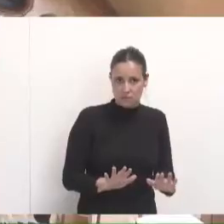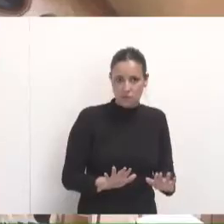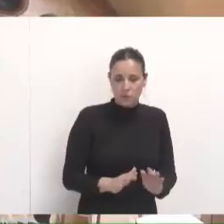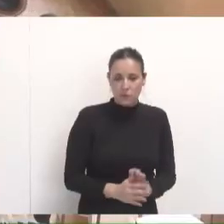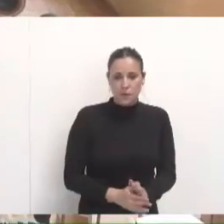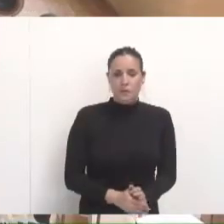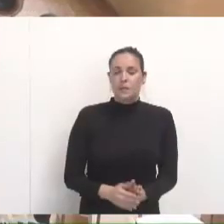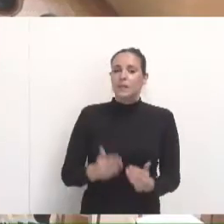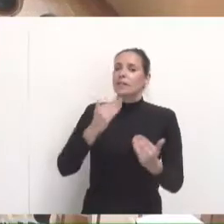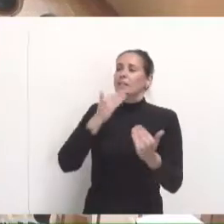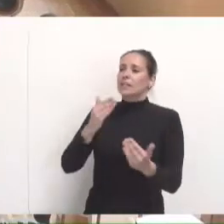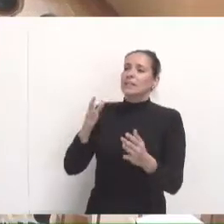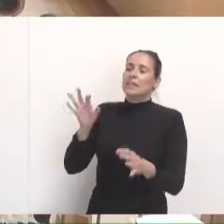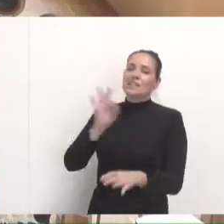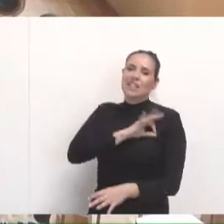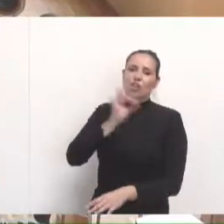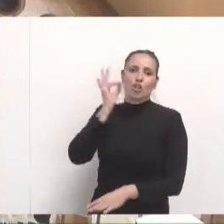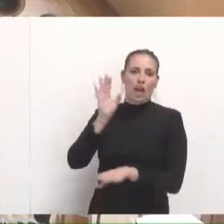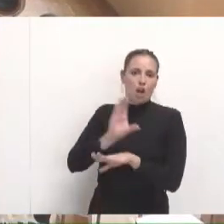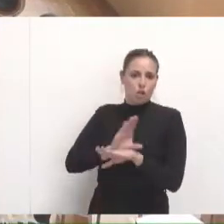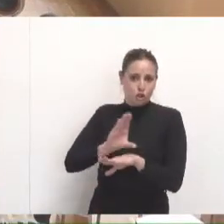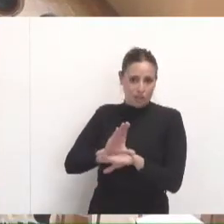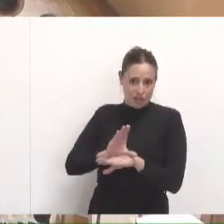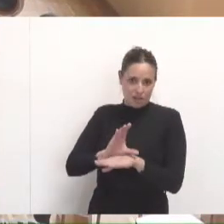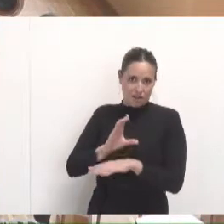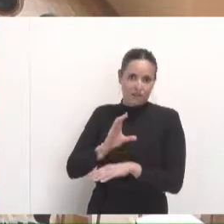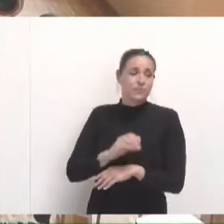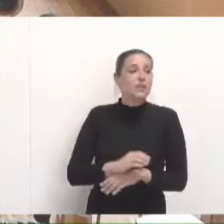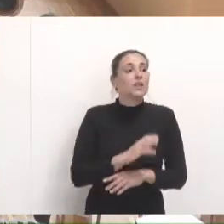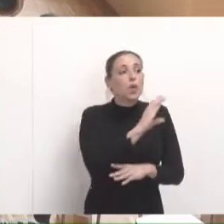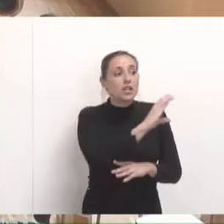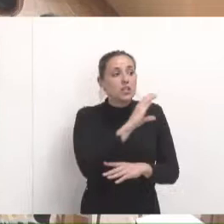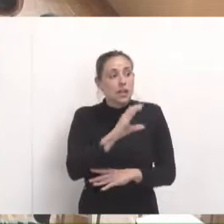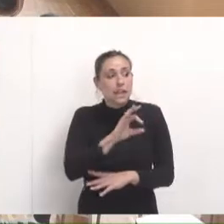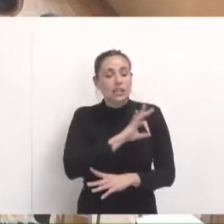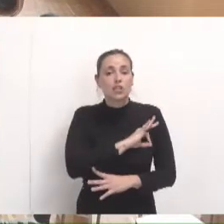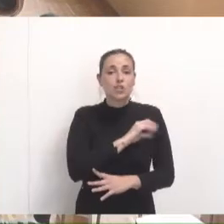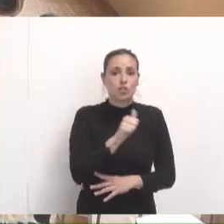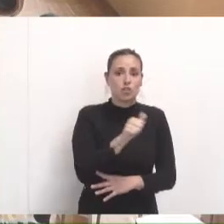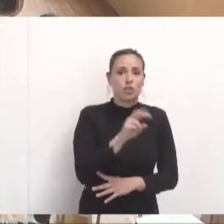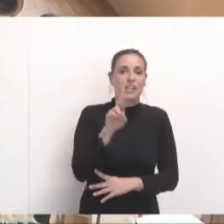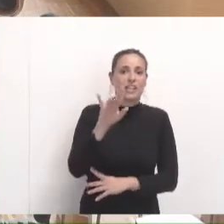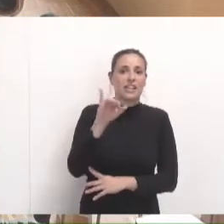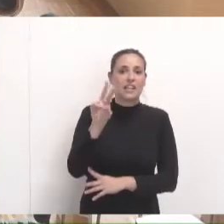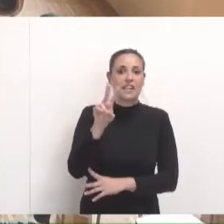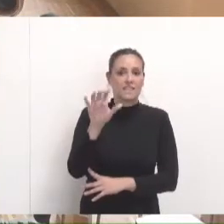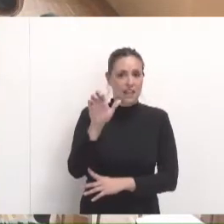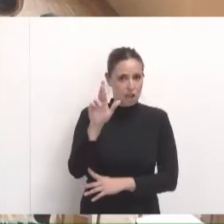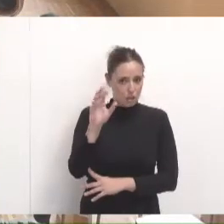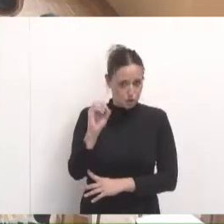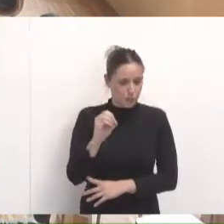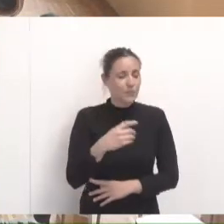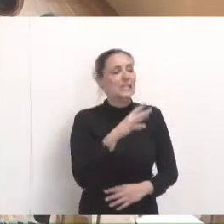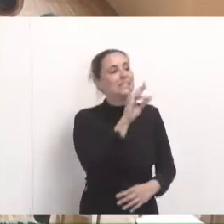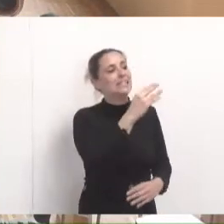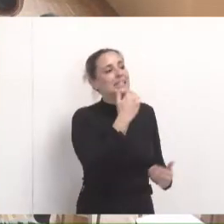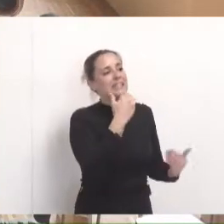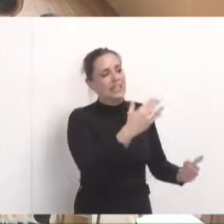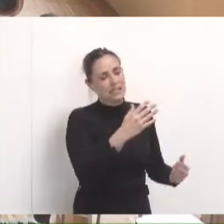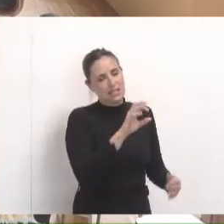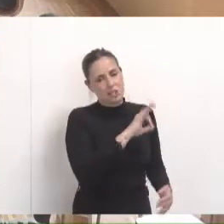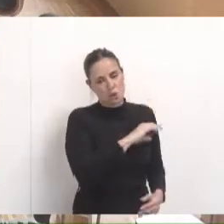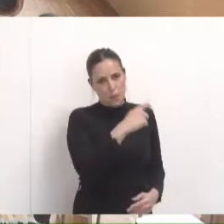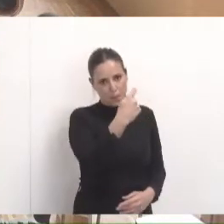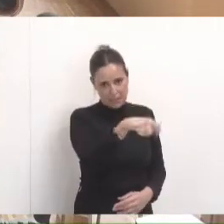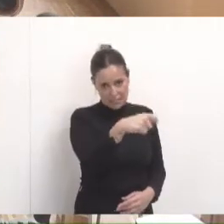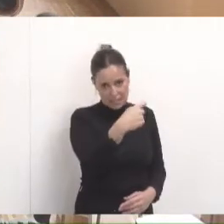Gracias, señora consejera. Por el Grupo de Coalición Canaria, señor Rivero. Sí, gracias, presidente. Vamos a ver. la